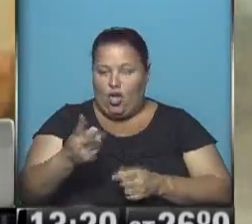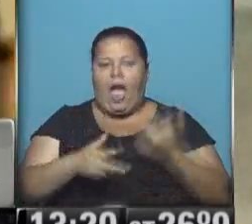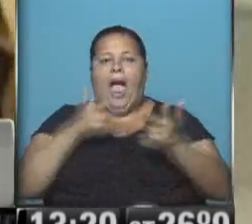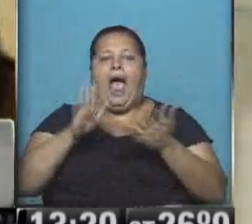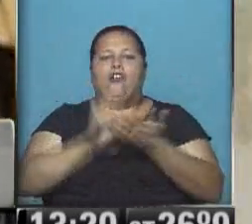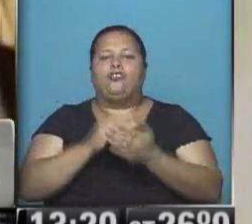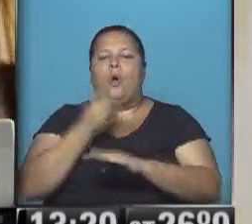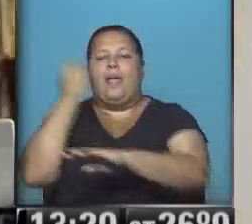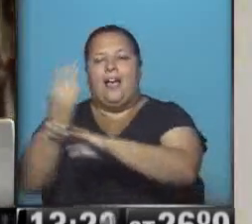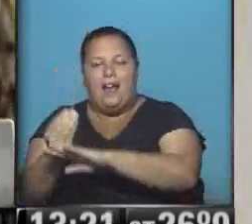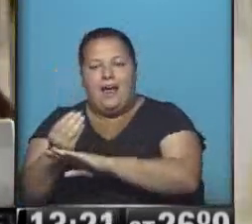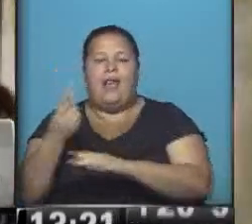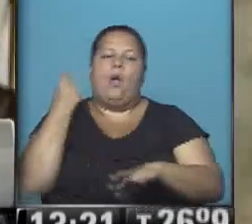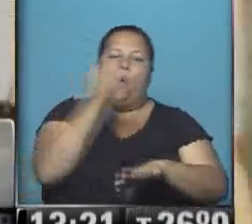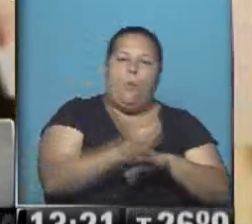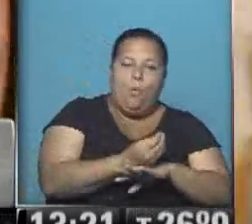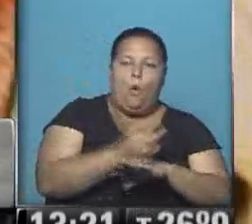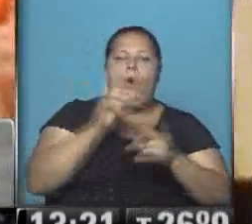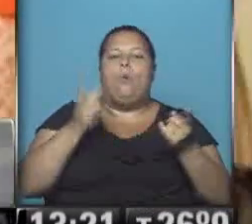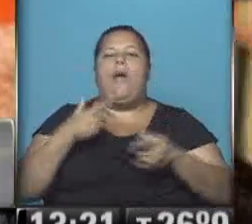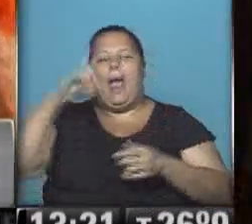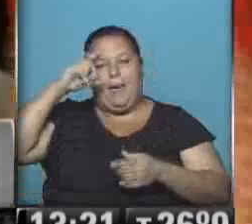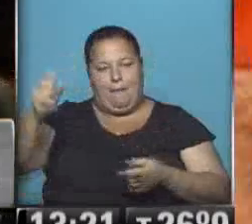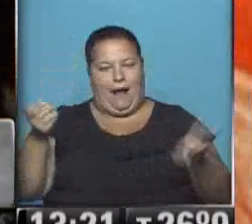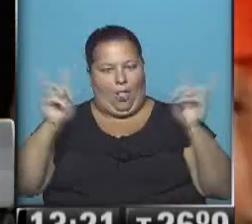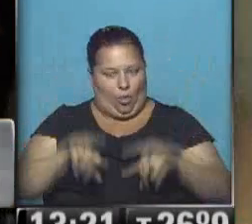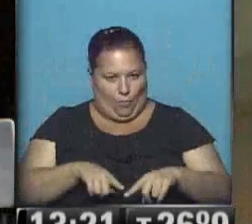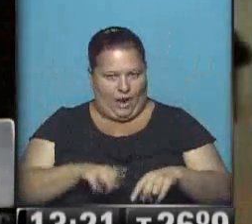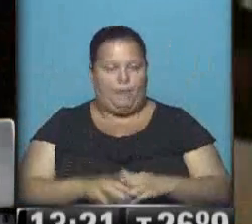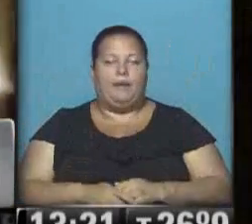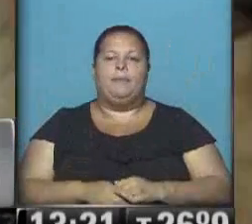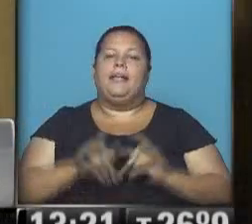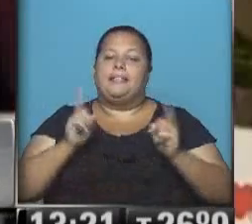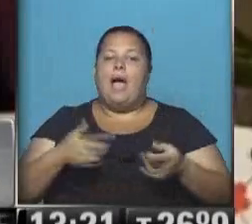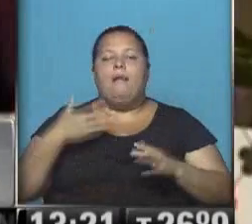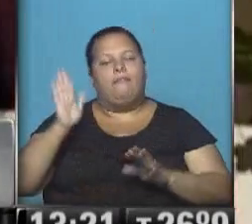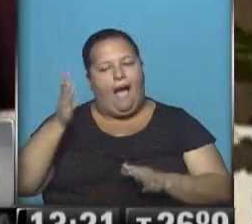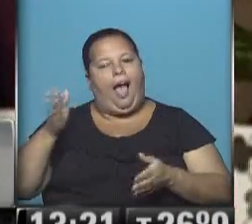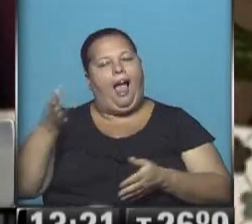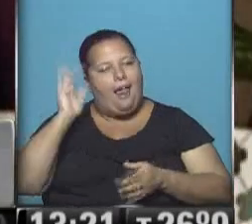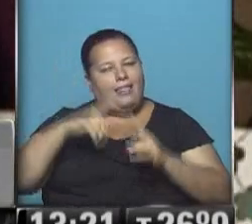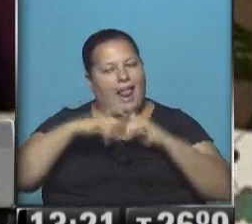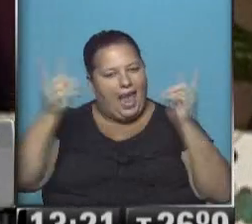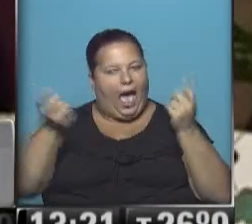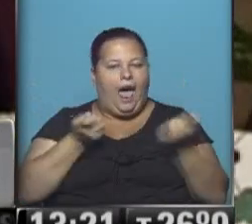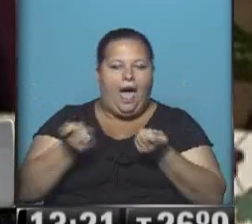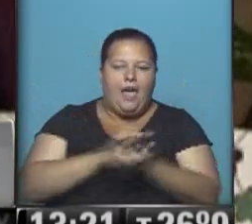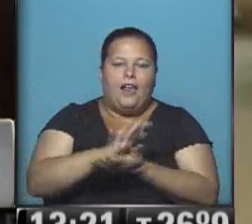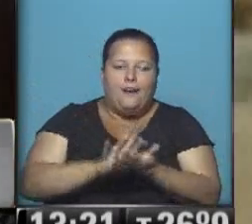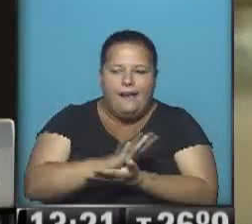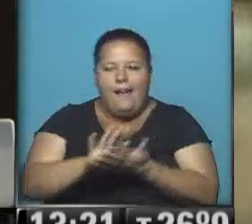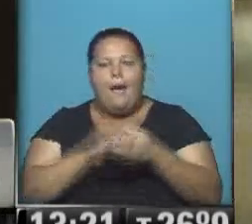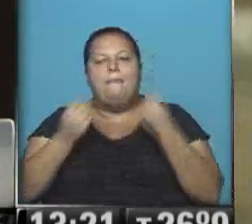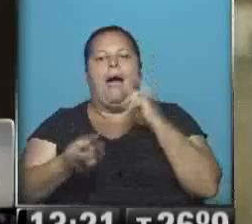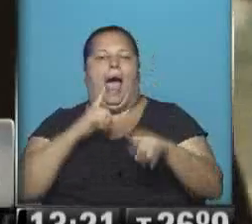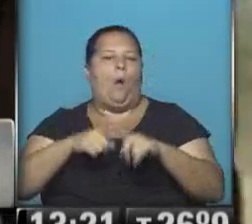la emigración ilegal y el restablecimiento de las embajadas. No obstante, se espera un largo camino en estas negociaciones para lograr